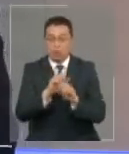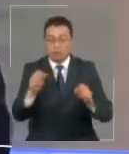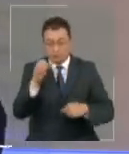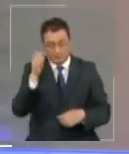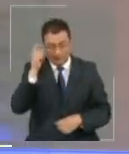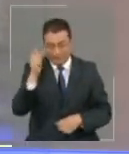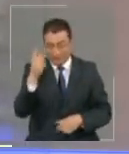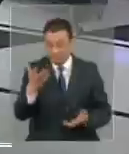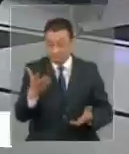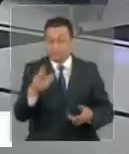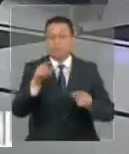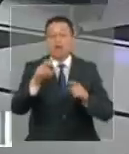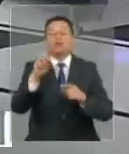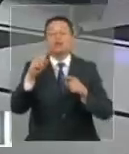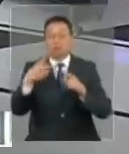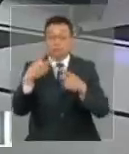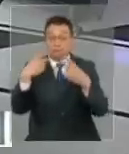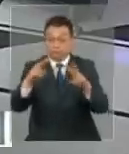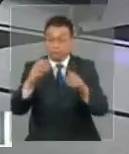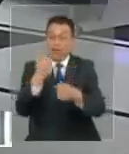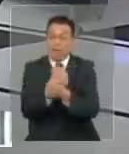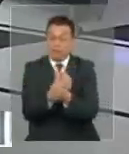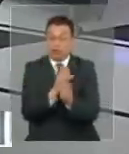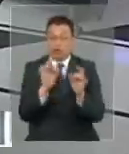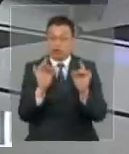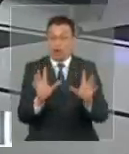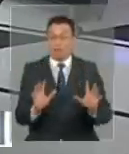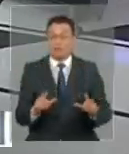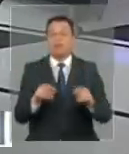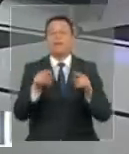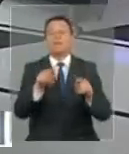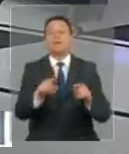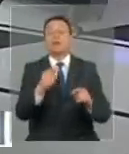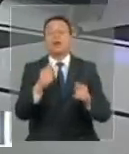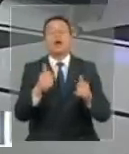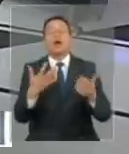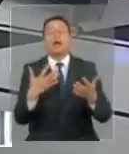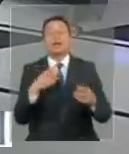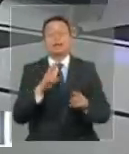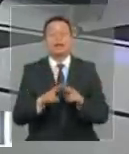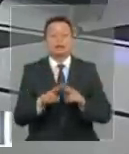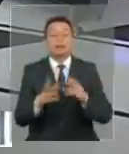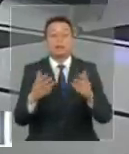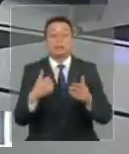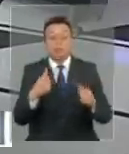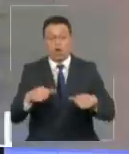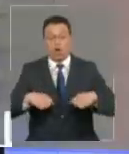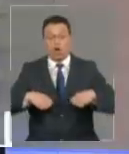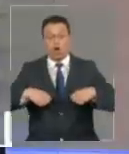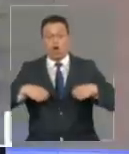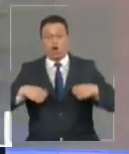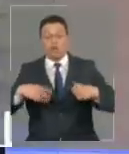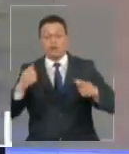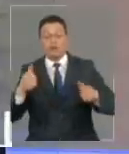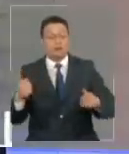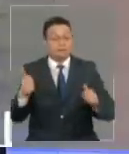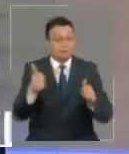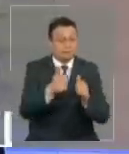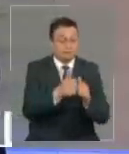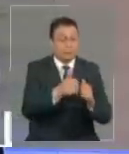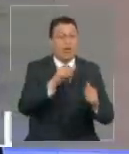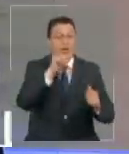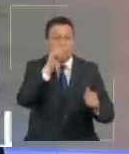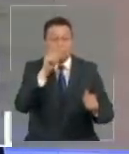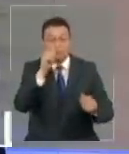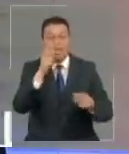todos lo sepan. Lo segundo, ¿qué hemos hecho nosotros? Por ejemplo, ¿se acerca o se aleja a la juventud de la delincuencia y de las drogas